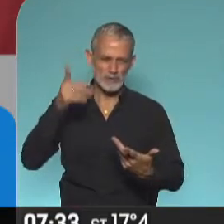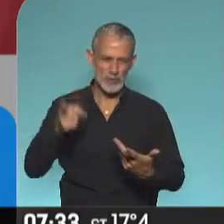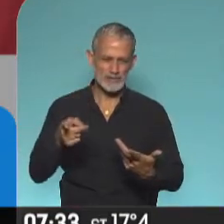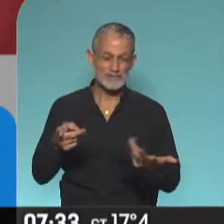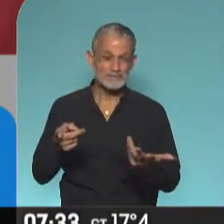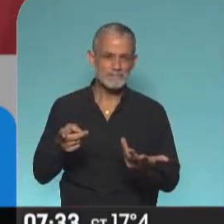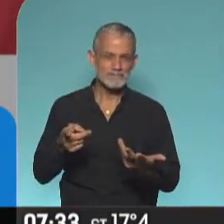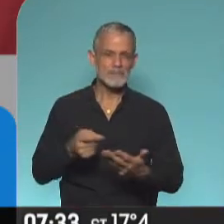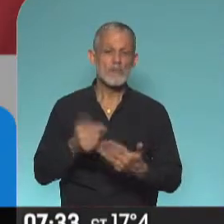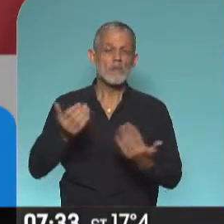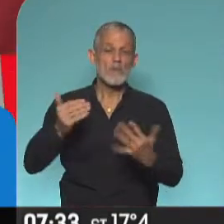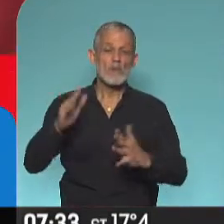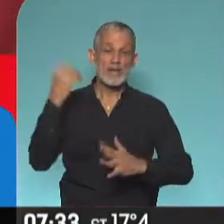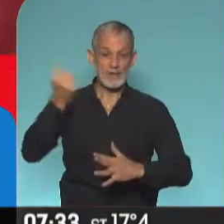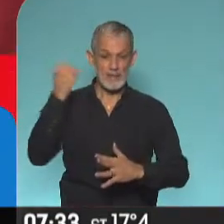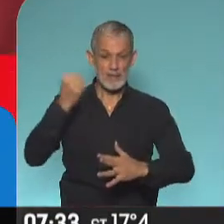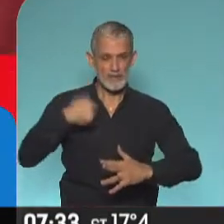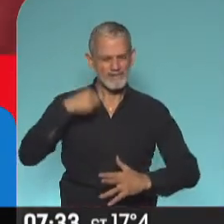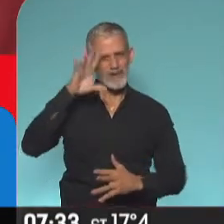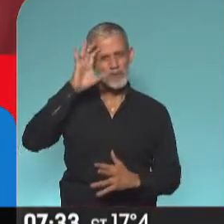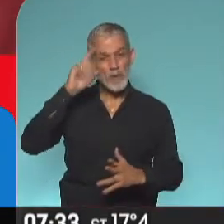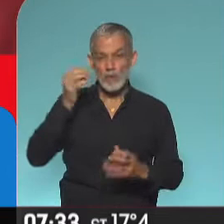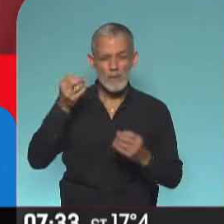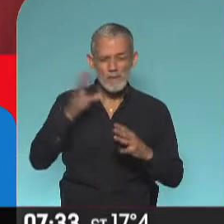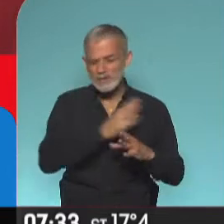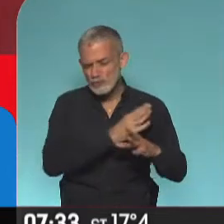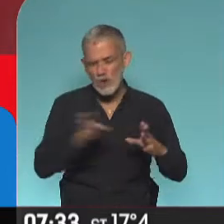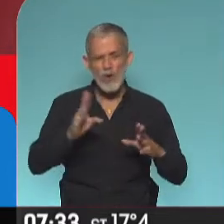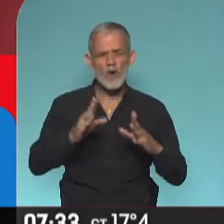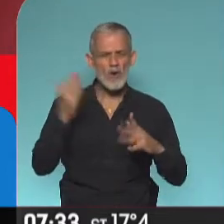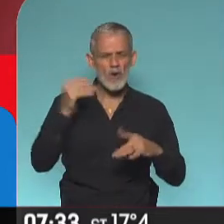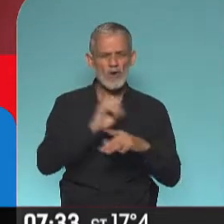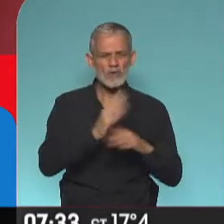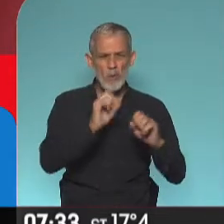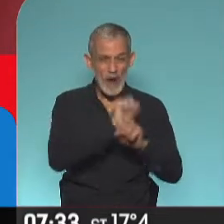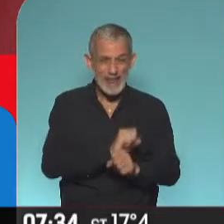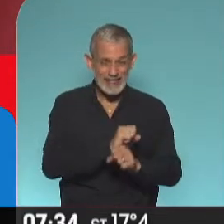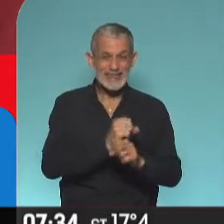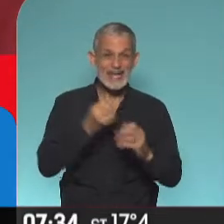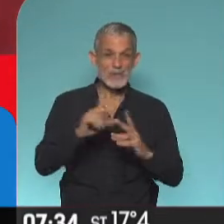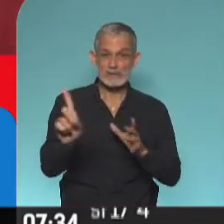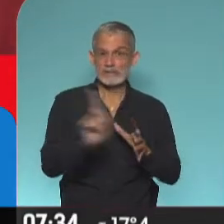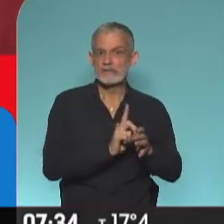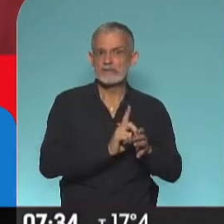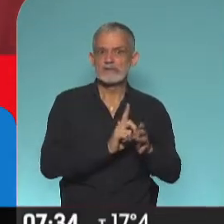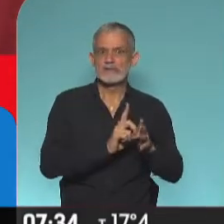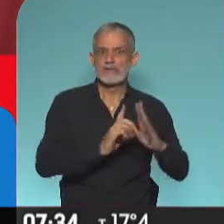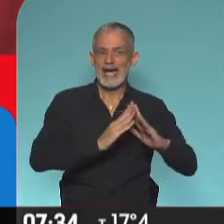digamos, si bien es importante, yo me acuerdo al principio de la cuarentena que hablábamos del aislamiento